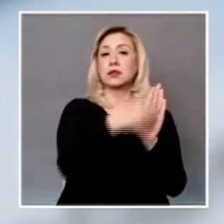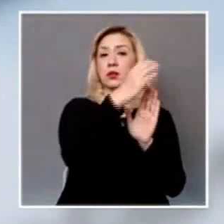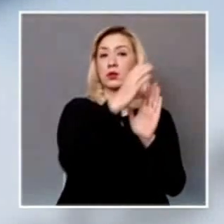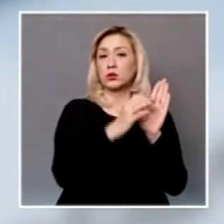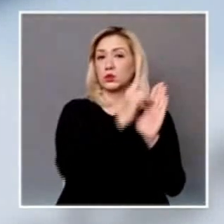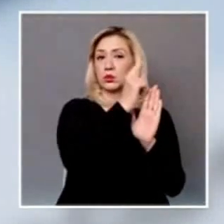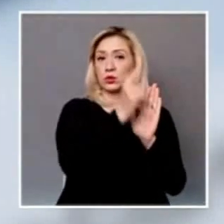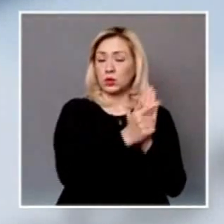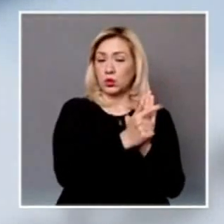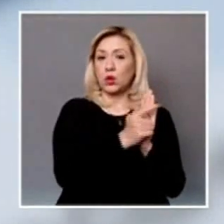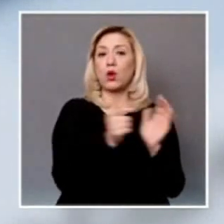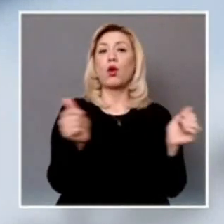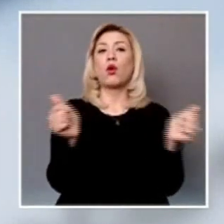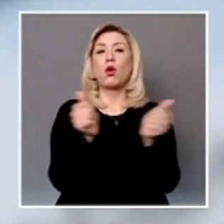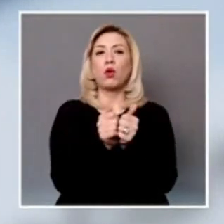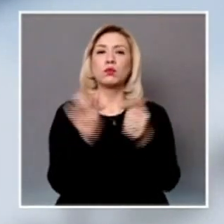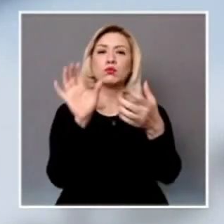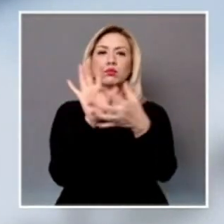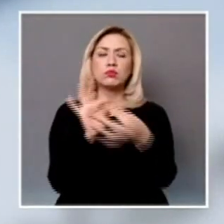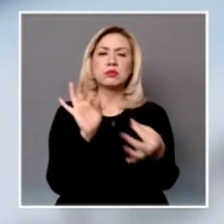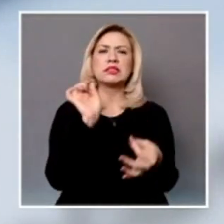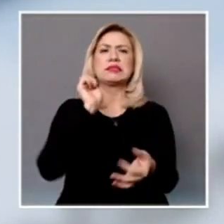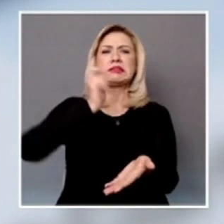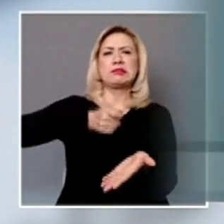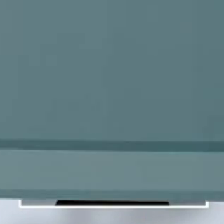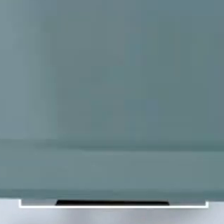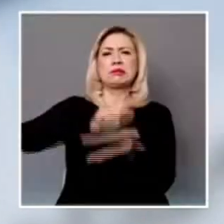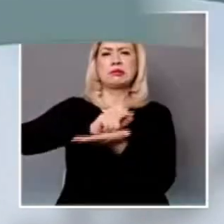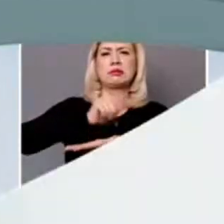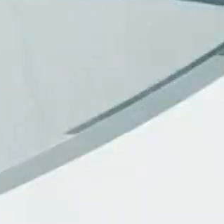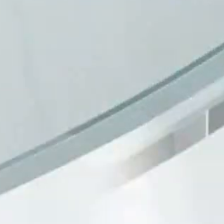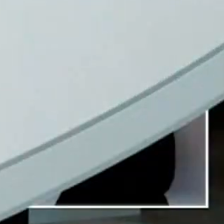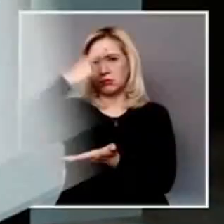la interpretación directa de la Ley Suprema.